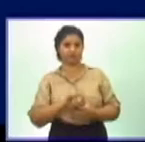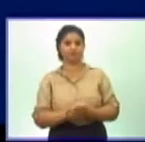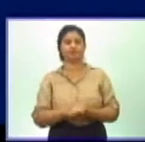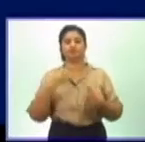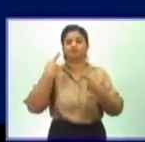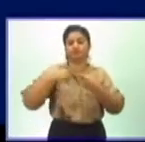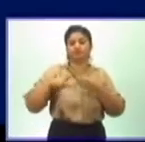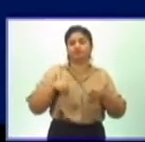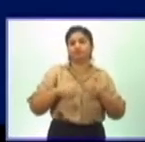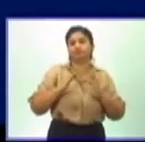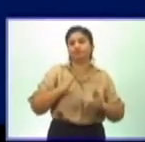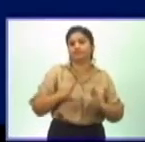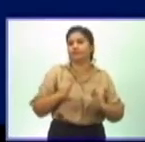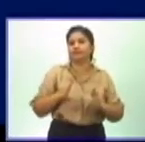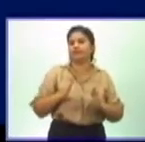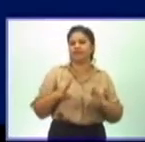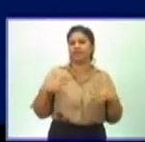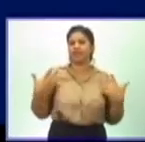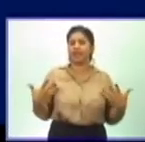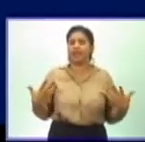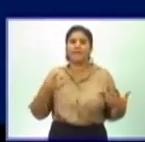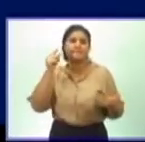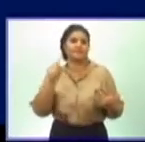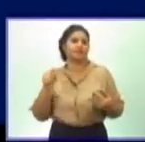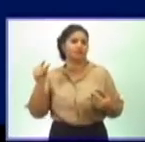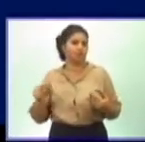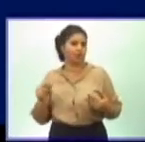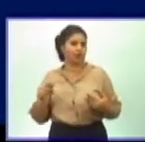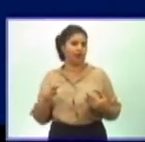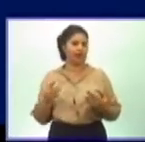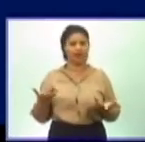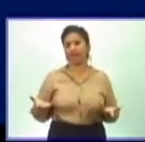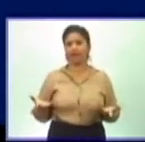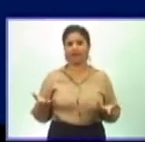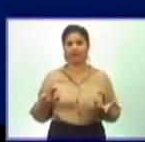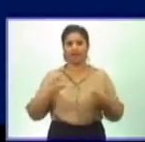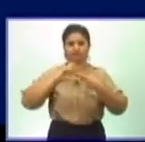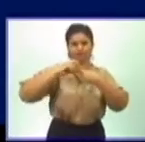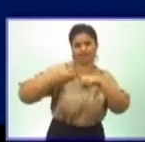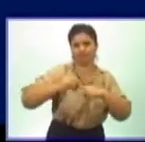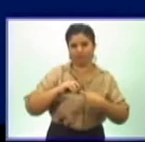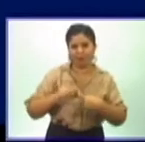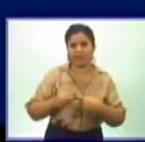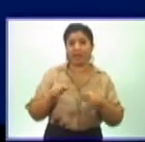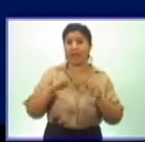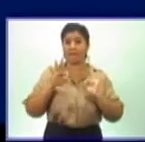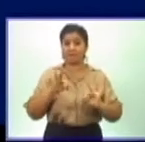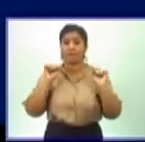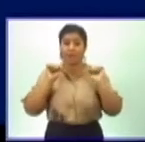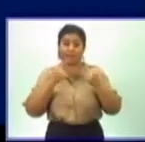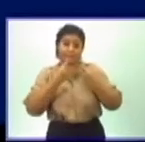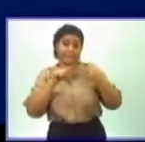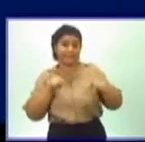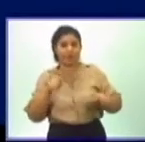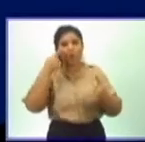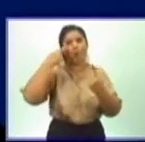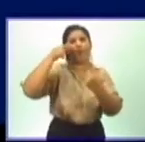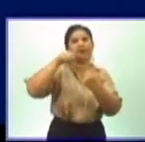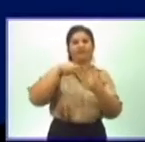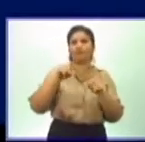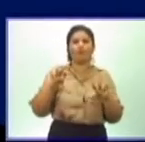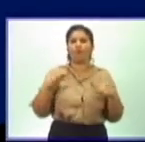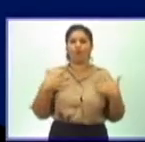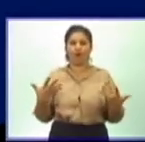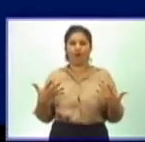ridículos, de absurdas situaciones, simpáticos y sabios. Por un lado, algunos van a ser ridículos